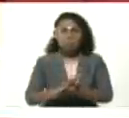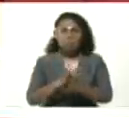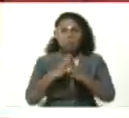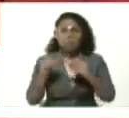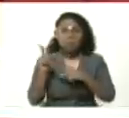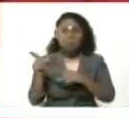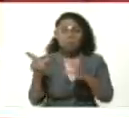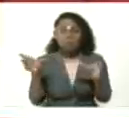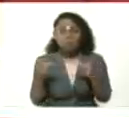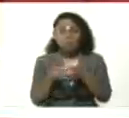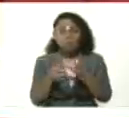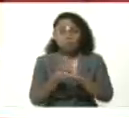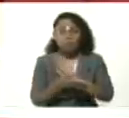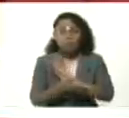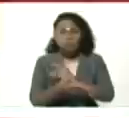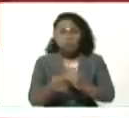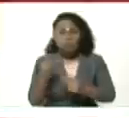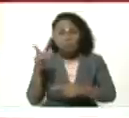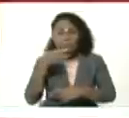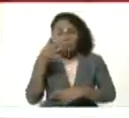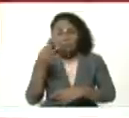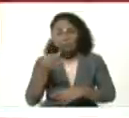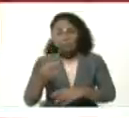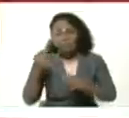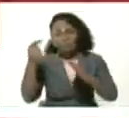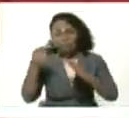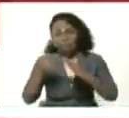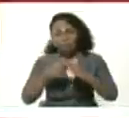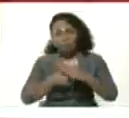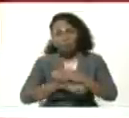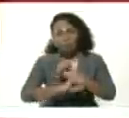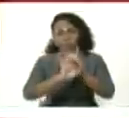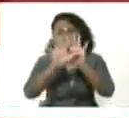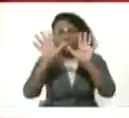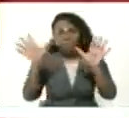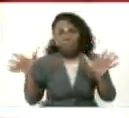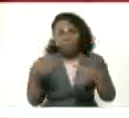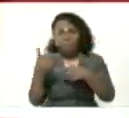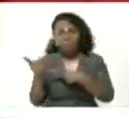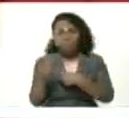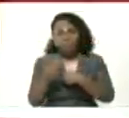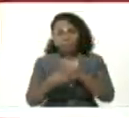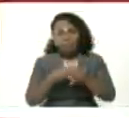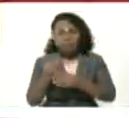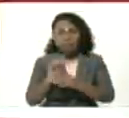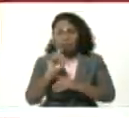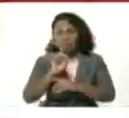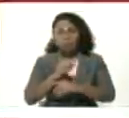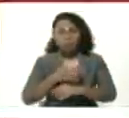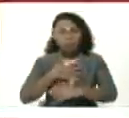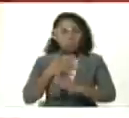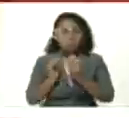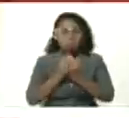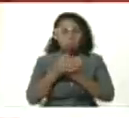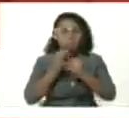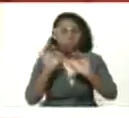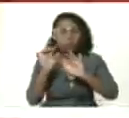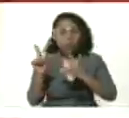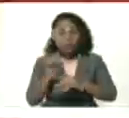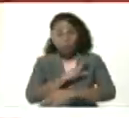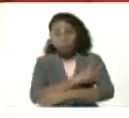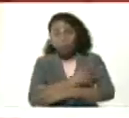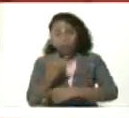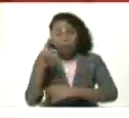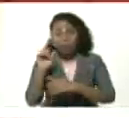reuniones. Armonía, hay una realidad profunda, clara, que es inocultable de la fuerza que tiene el